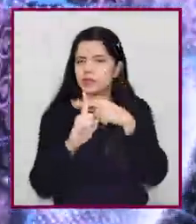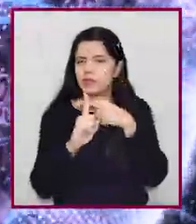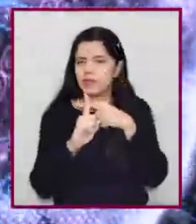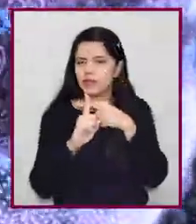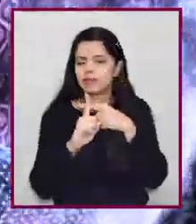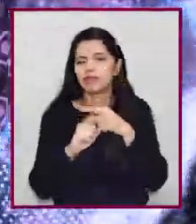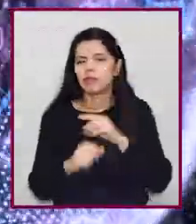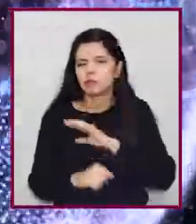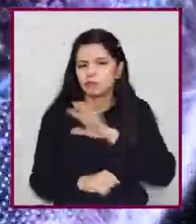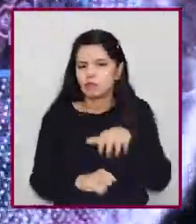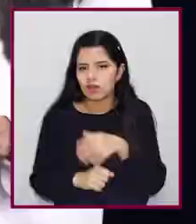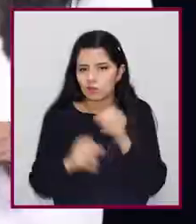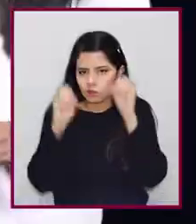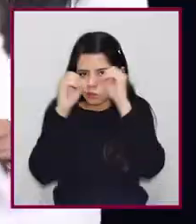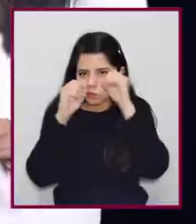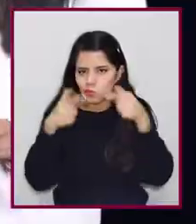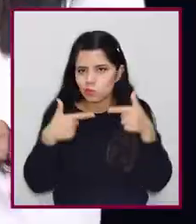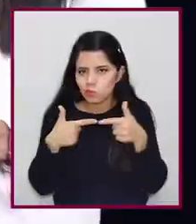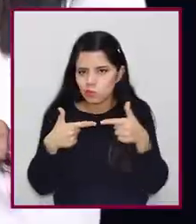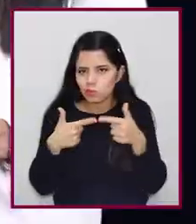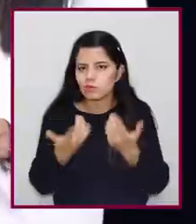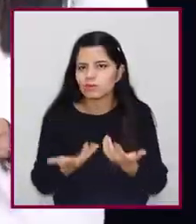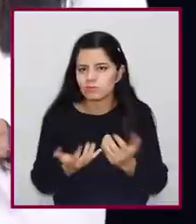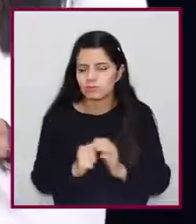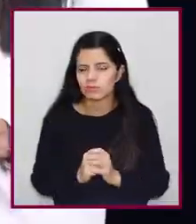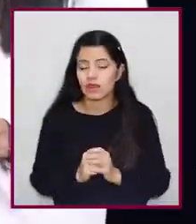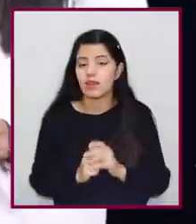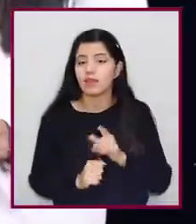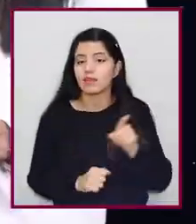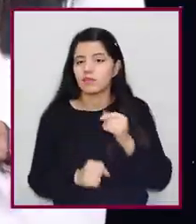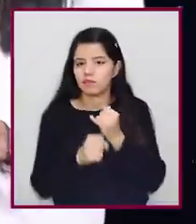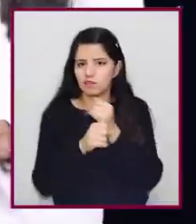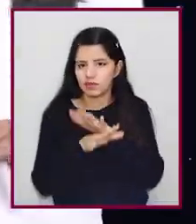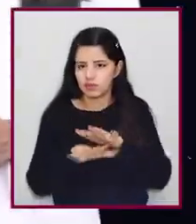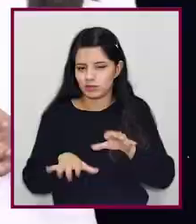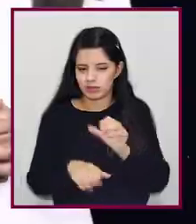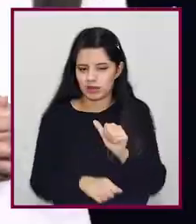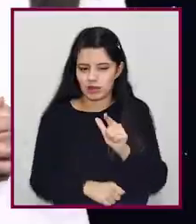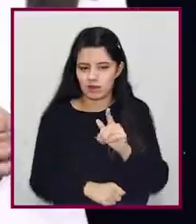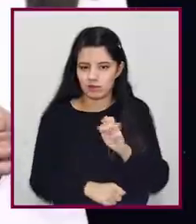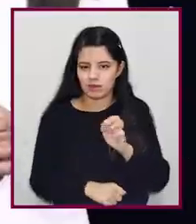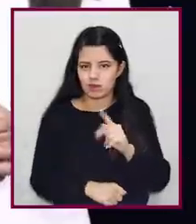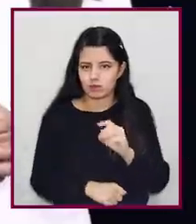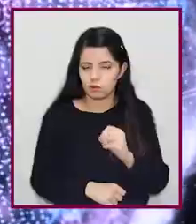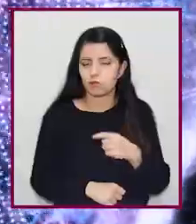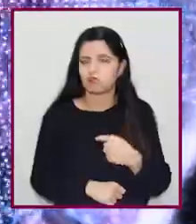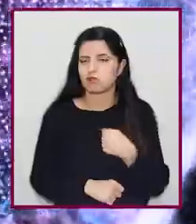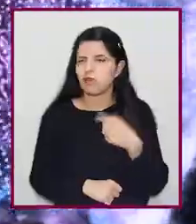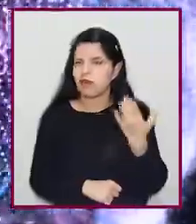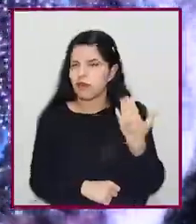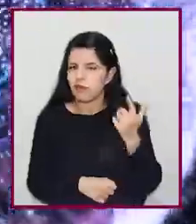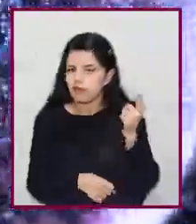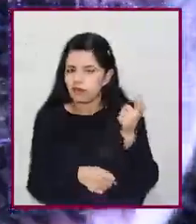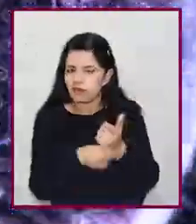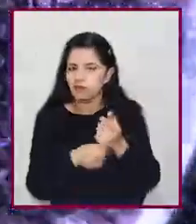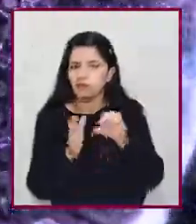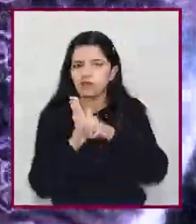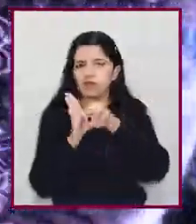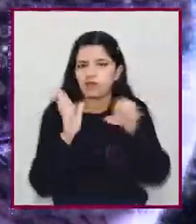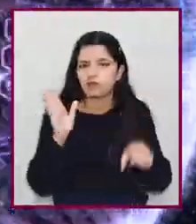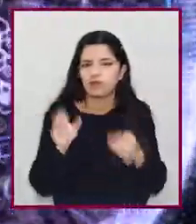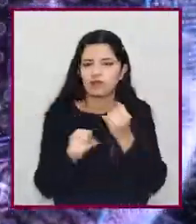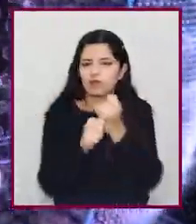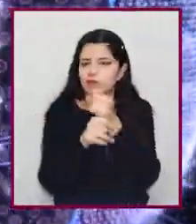en un buscador como Google a la mano? Pues con la información que nos dio Alberto hace ratito, creo que he descubierto nuevas ventajas, como el encontrar información